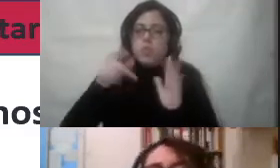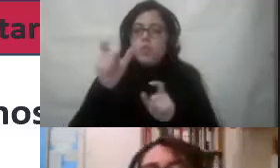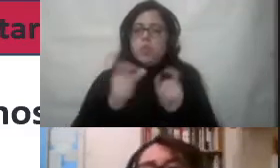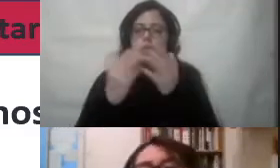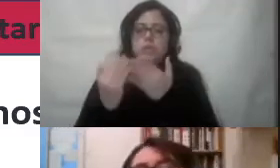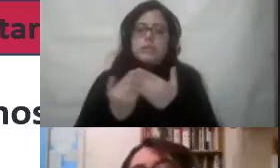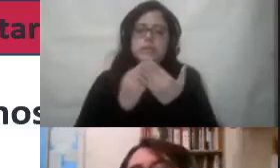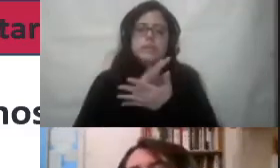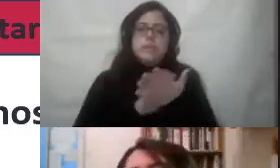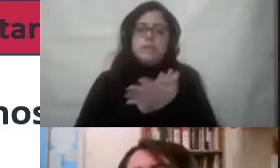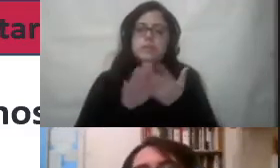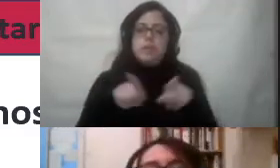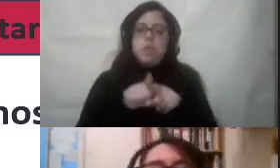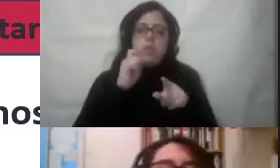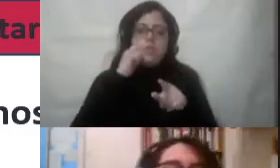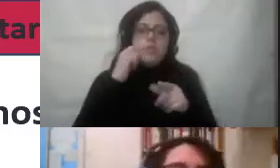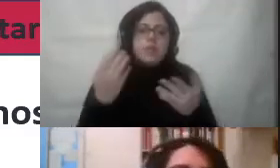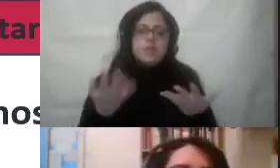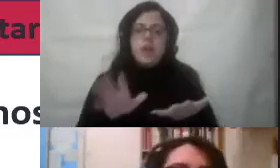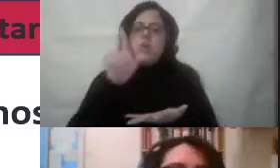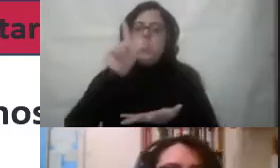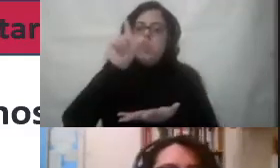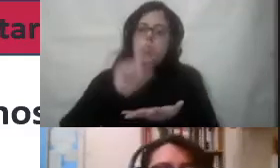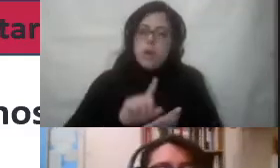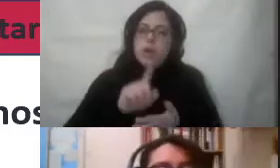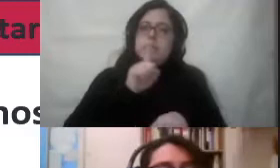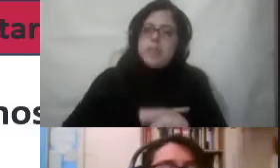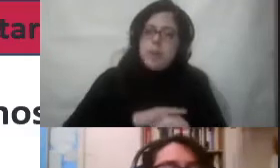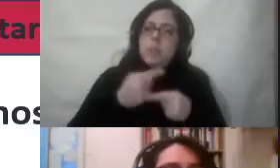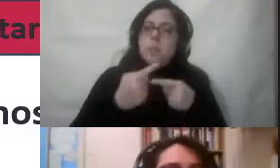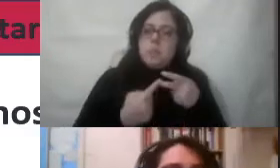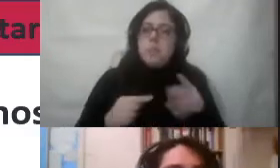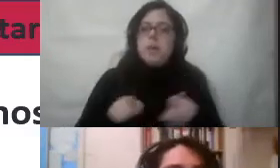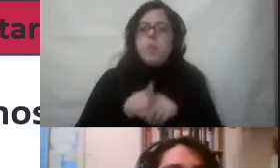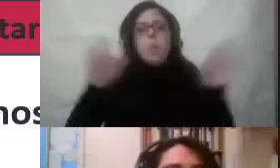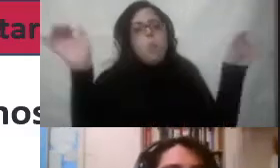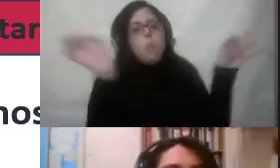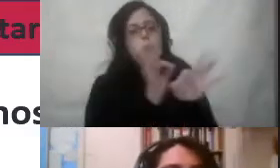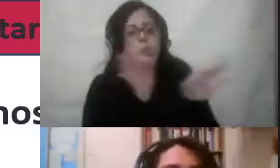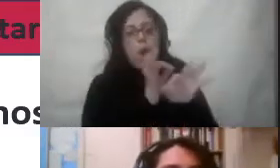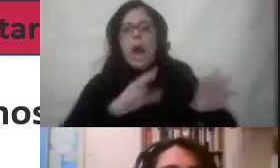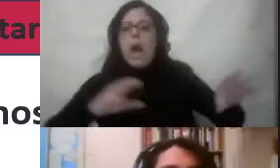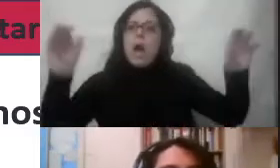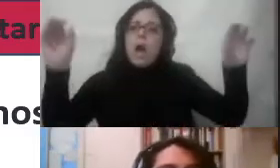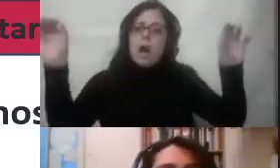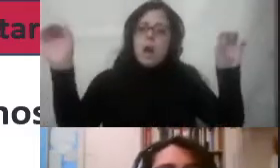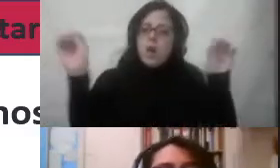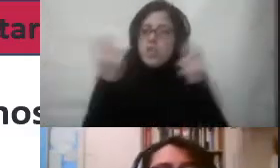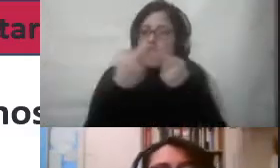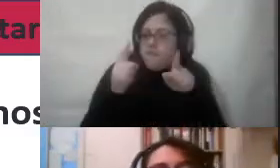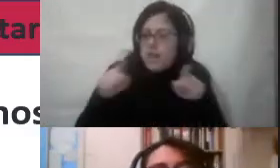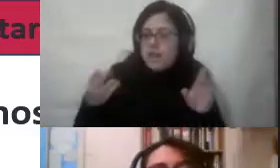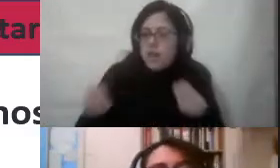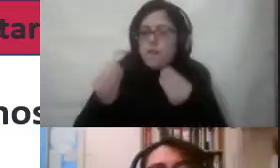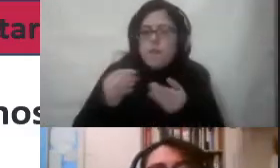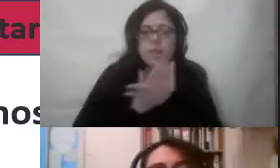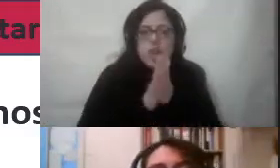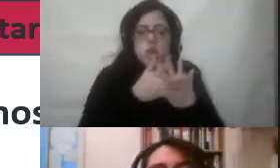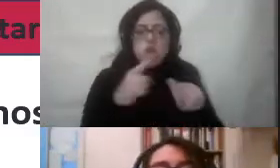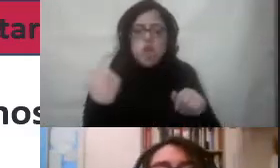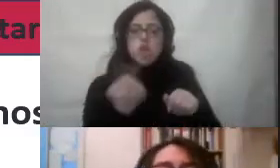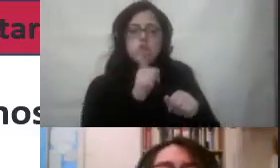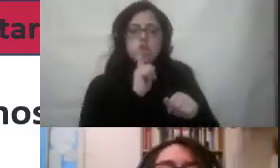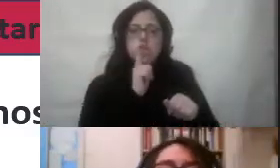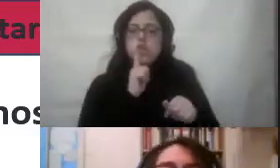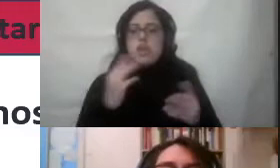sitúan temporal y espacialmente, explican desde diversas perspectivas todas estas acciones que nosotros los